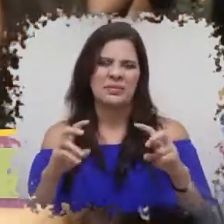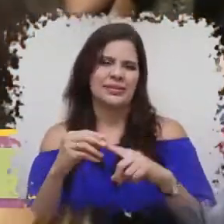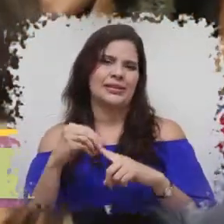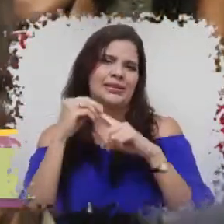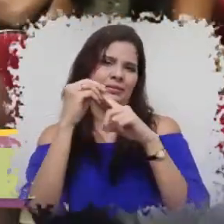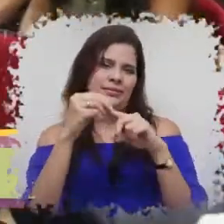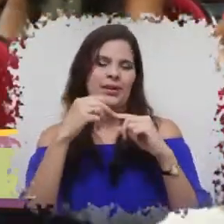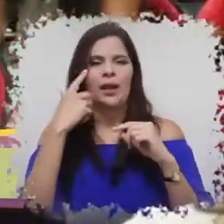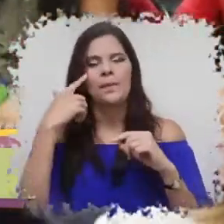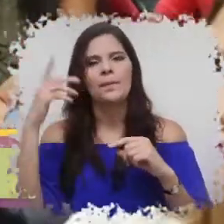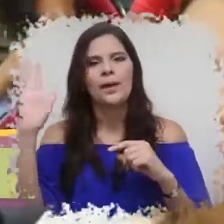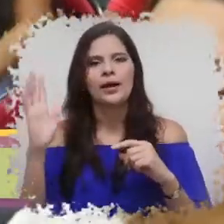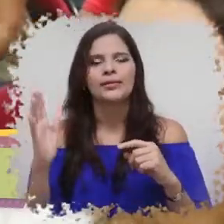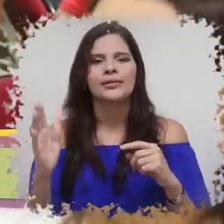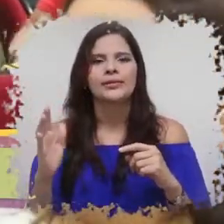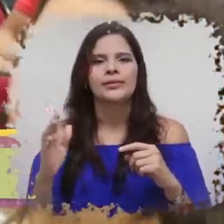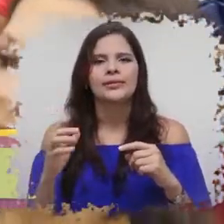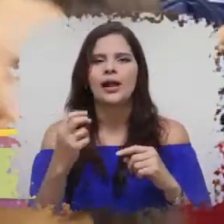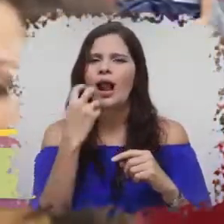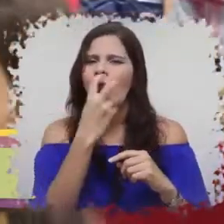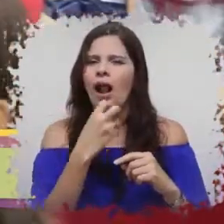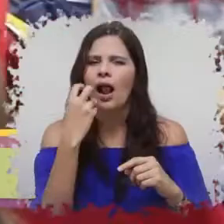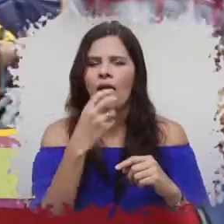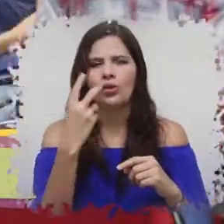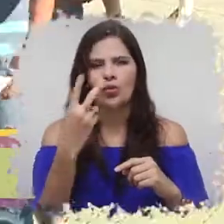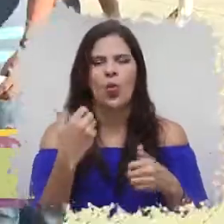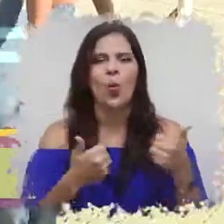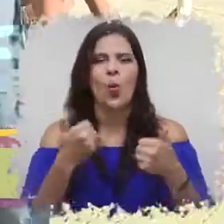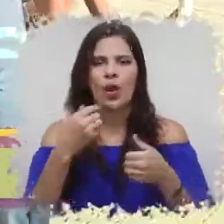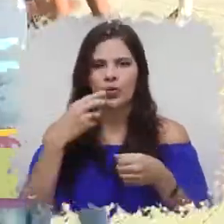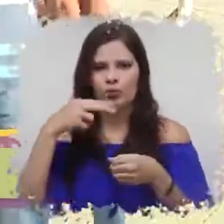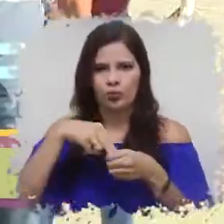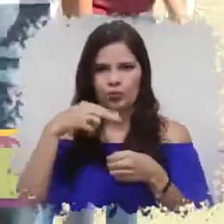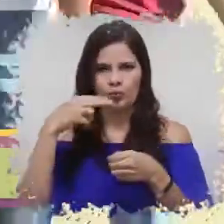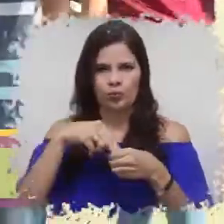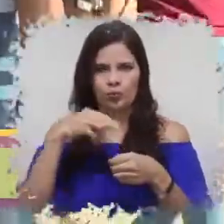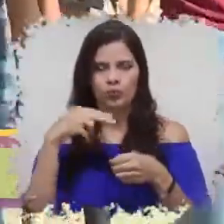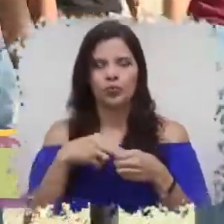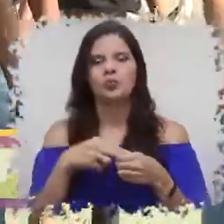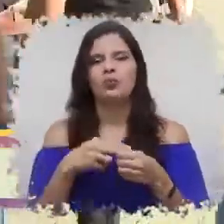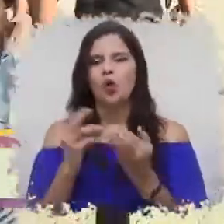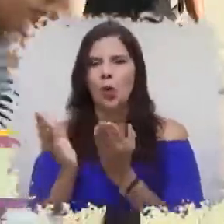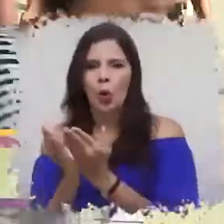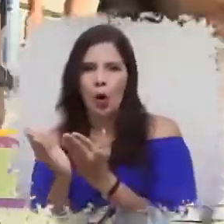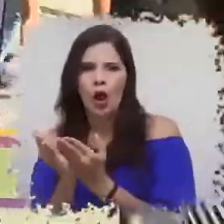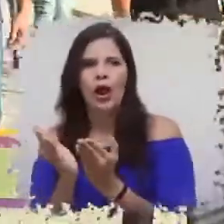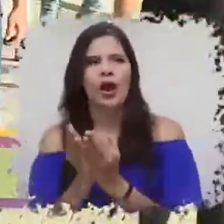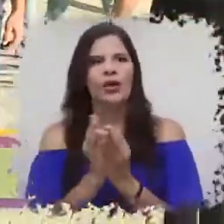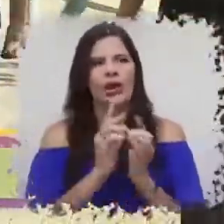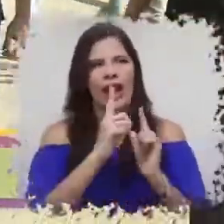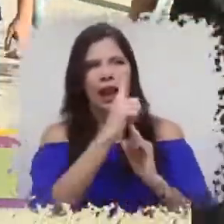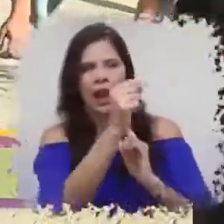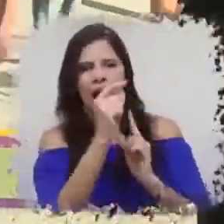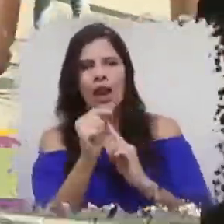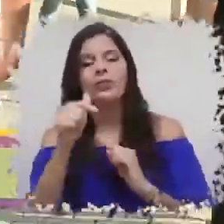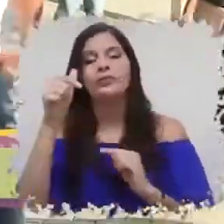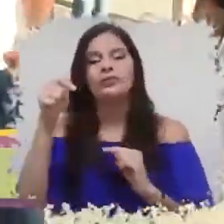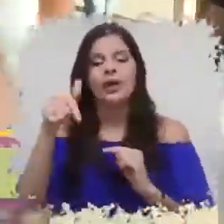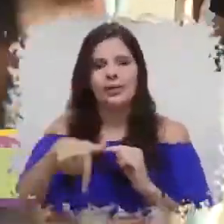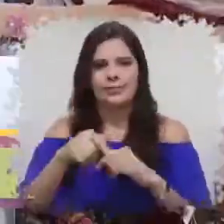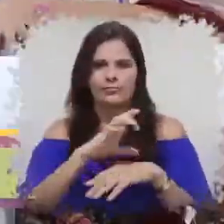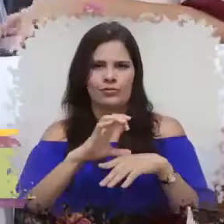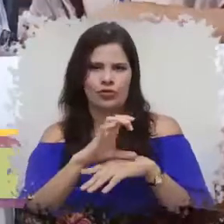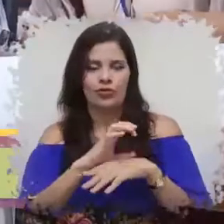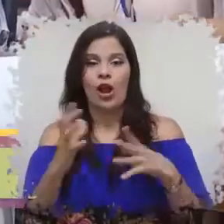temas referentes a la revitalización del bilingüismo indígena en áreas urbanas desde la escuela se llevó a cabo en la Universidad del